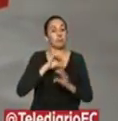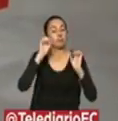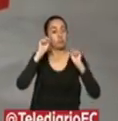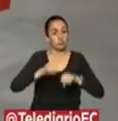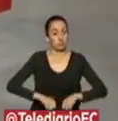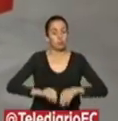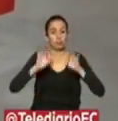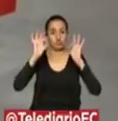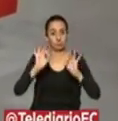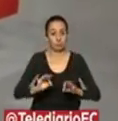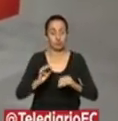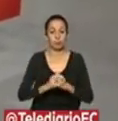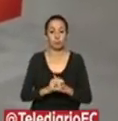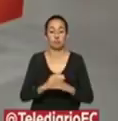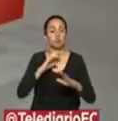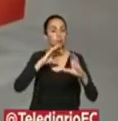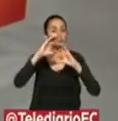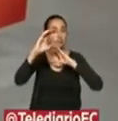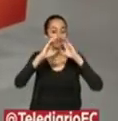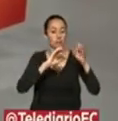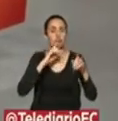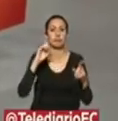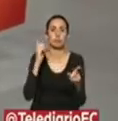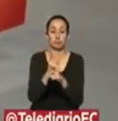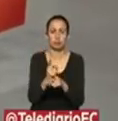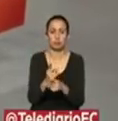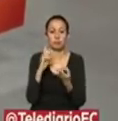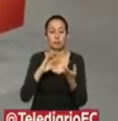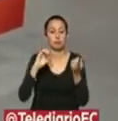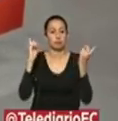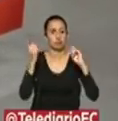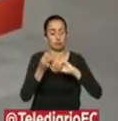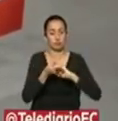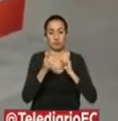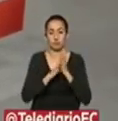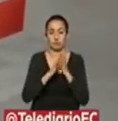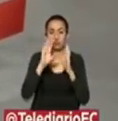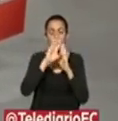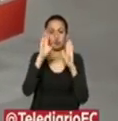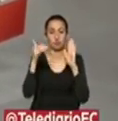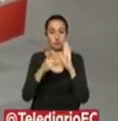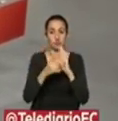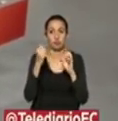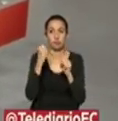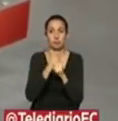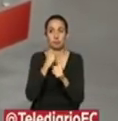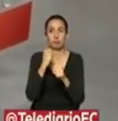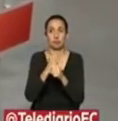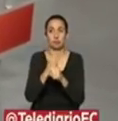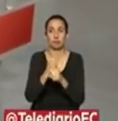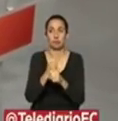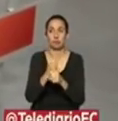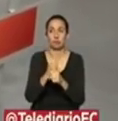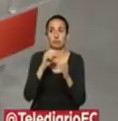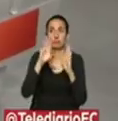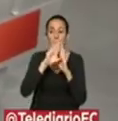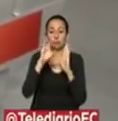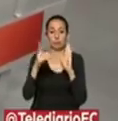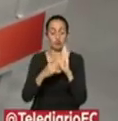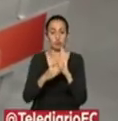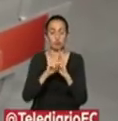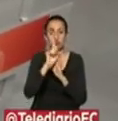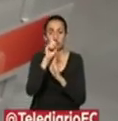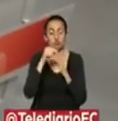cumplir. Y tenemos que conversar seriamente de una reforma profunda al Código Laboral. Sofía. El Código Laboral data